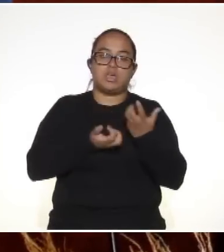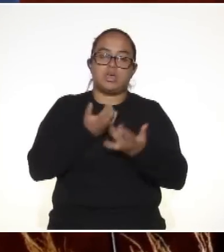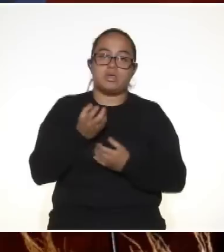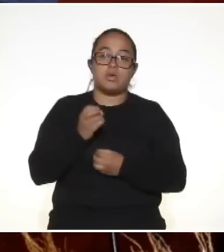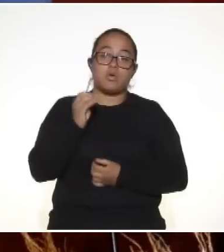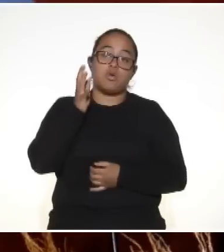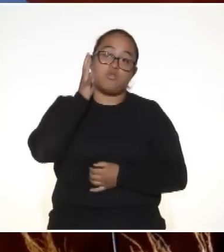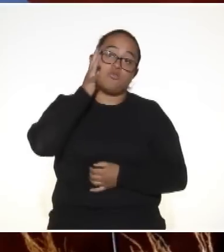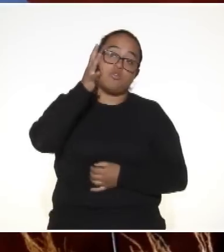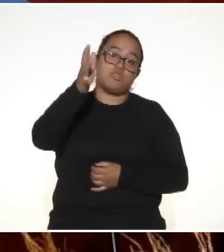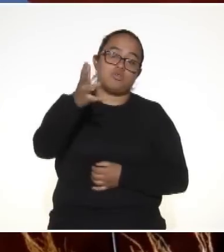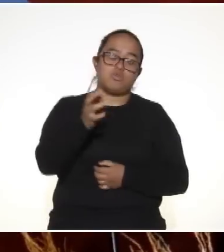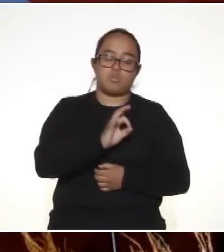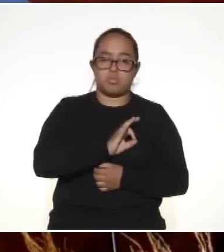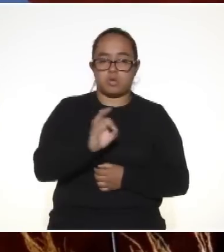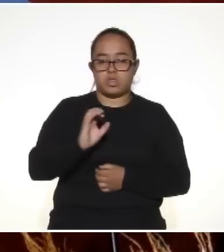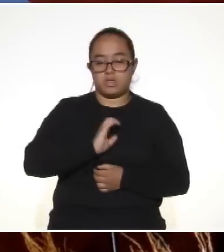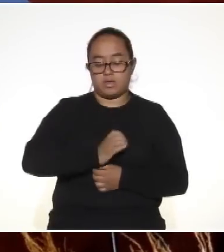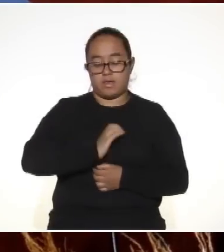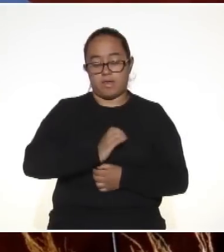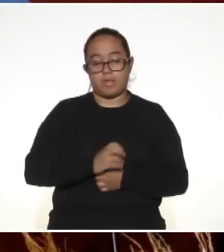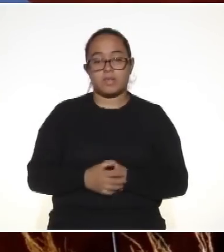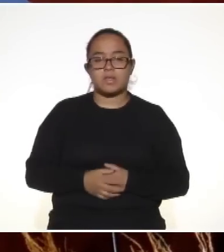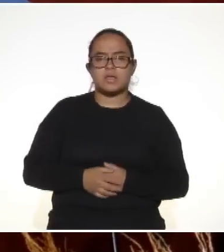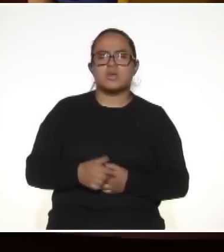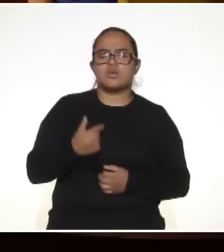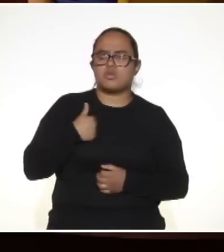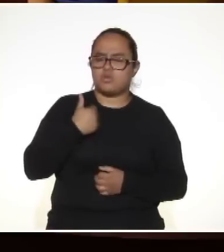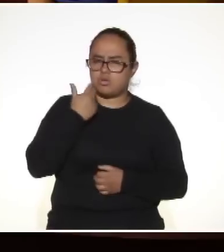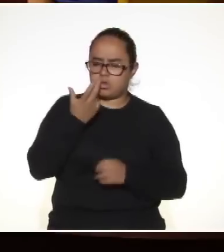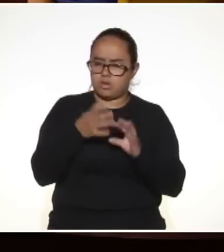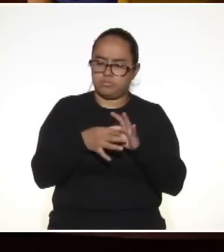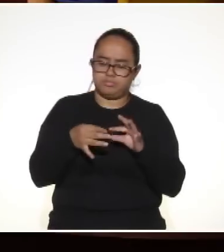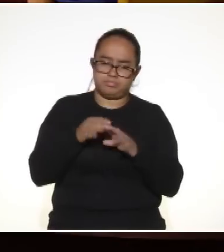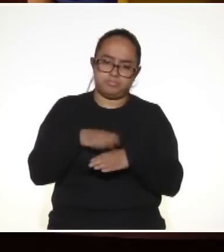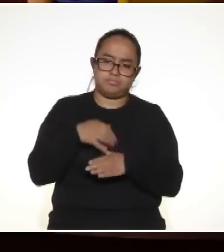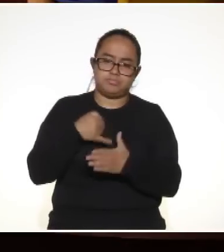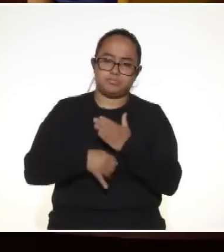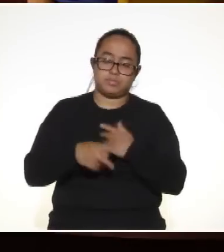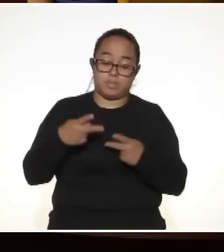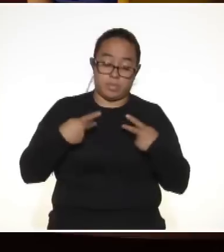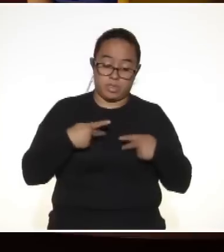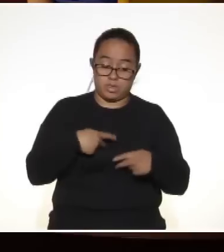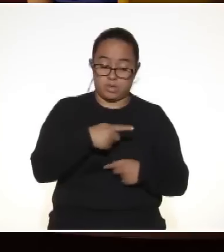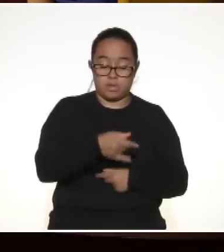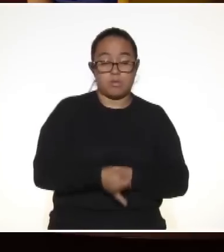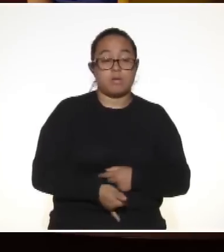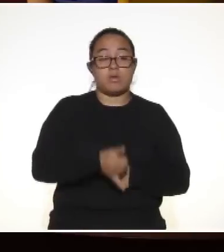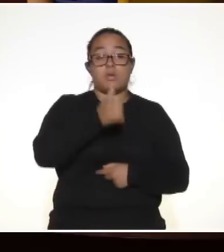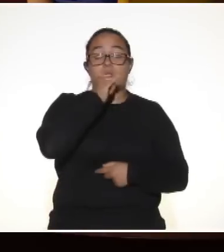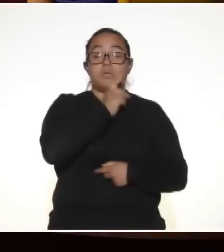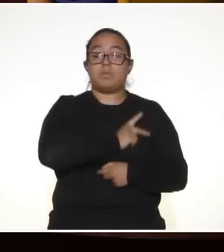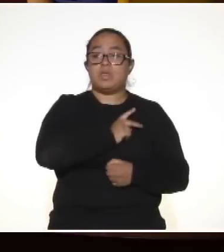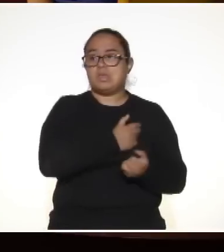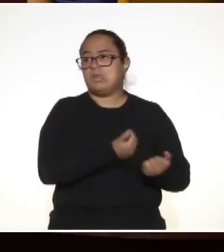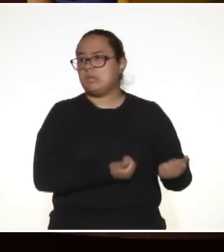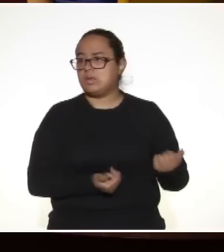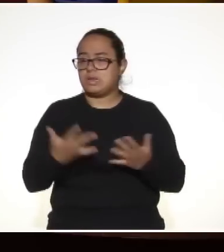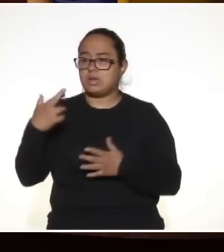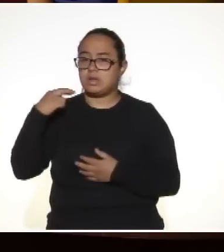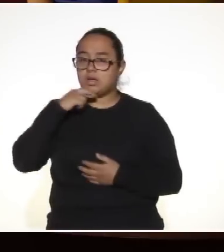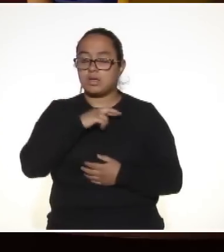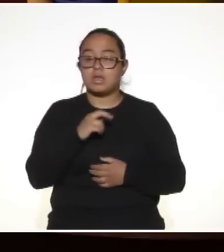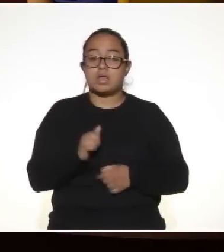plazo cáncer inclusive. Y me gustaría ahondar ahí al llevar a la persona que ingirió algo hacia el hospital, llevar